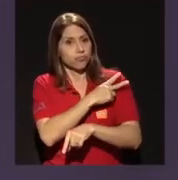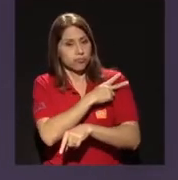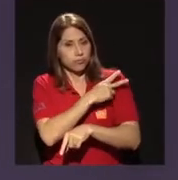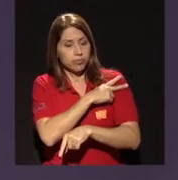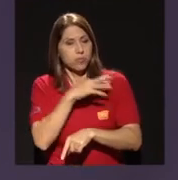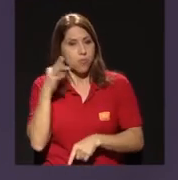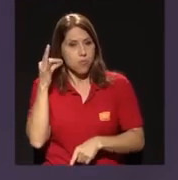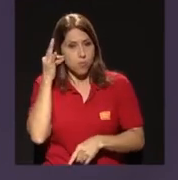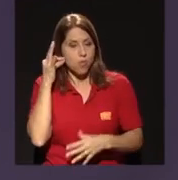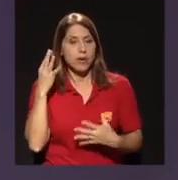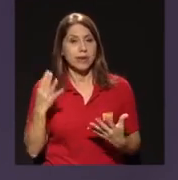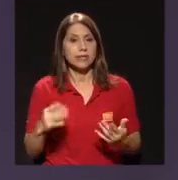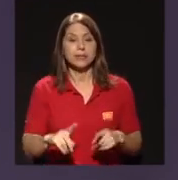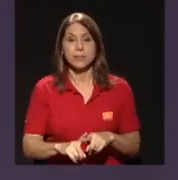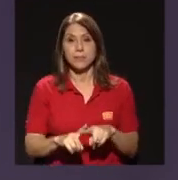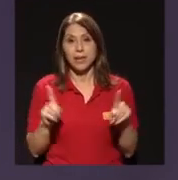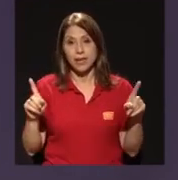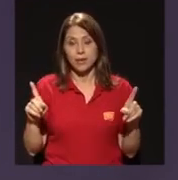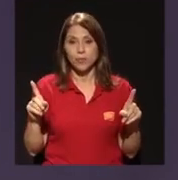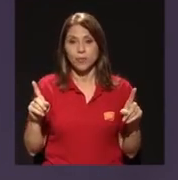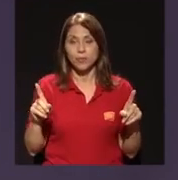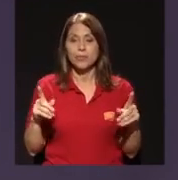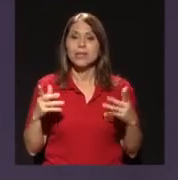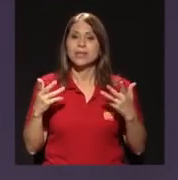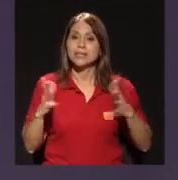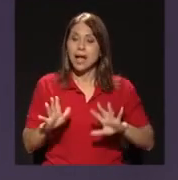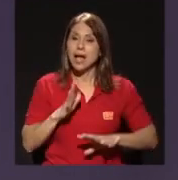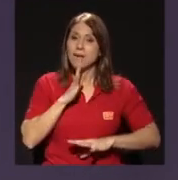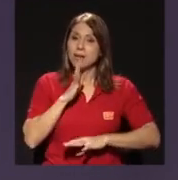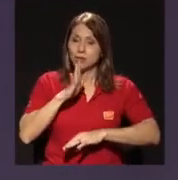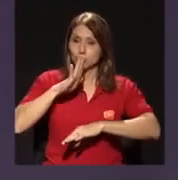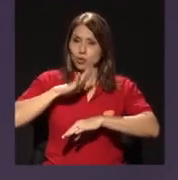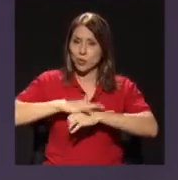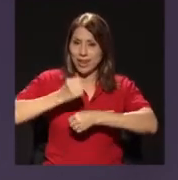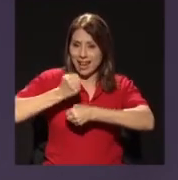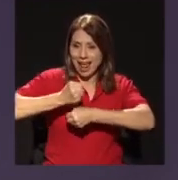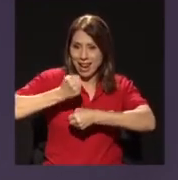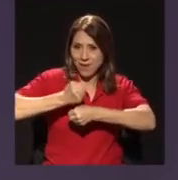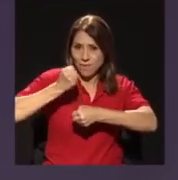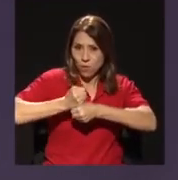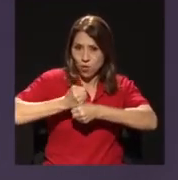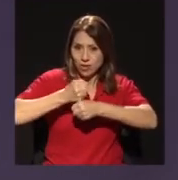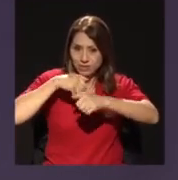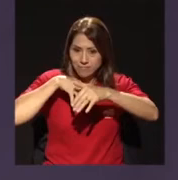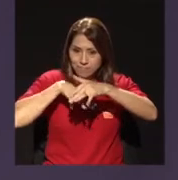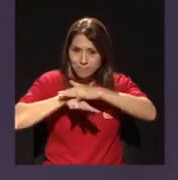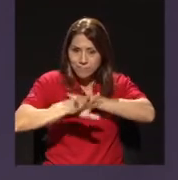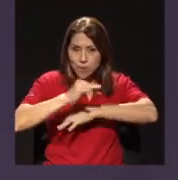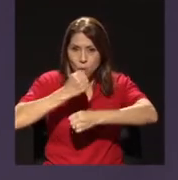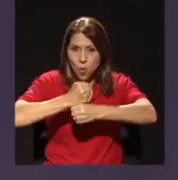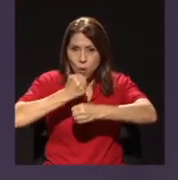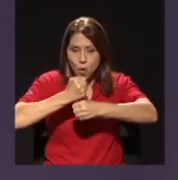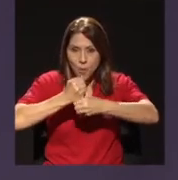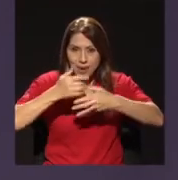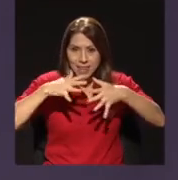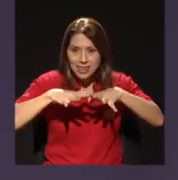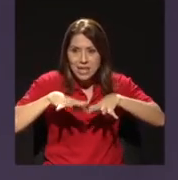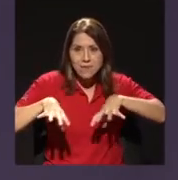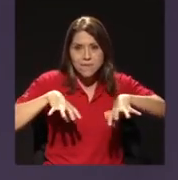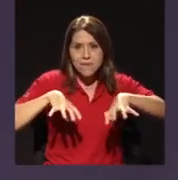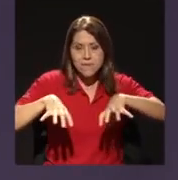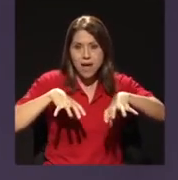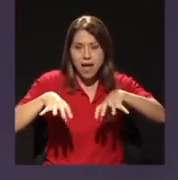jefaturas. Pero en lo que se refiere ya a la labor directamente operativa que le llamamos, en esa